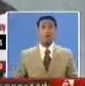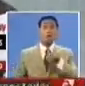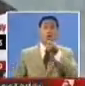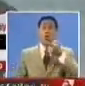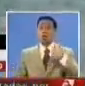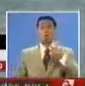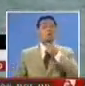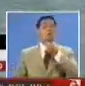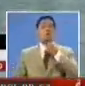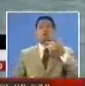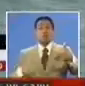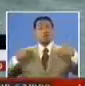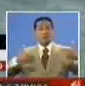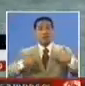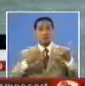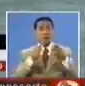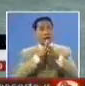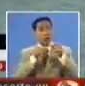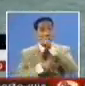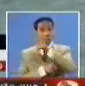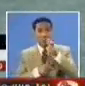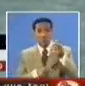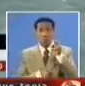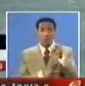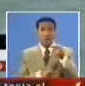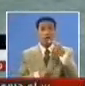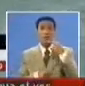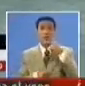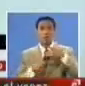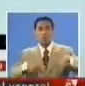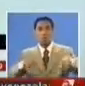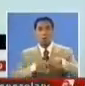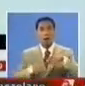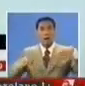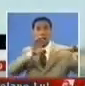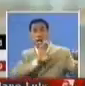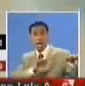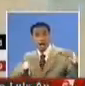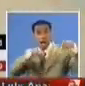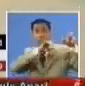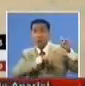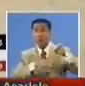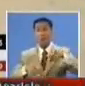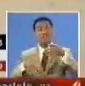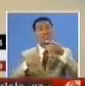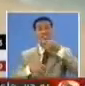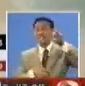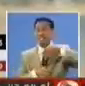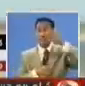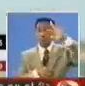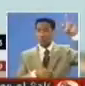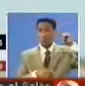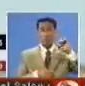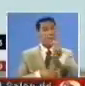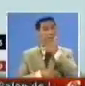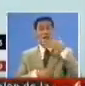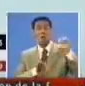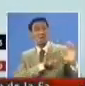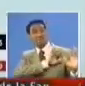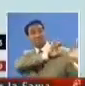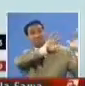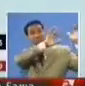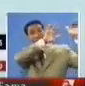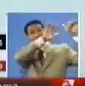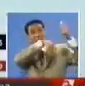estoy bastante contento. Para todos los surfistas, Hawái es el lugar ideal donde pueden hacer realidad sus sueños, correr las mejores olas del